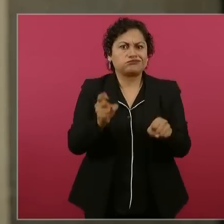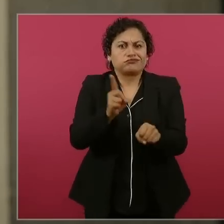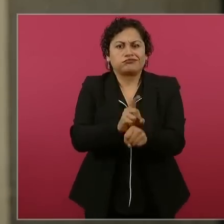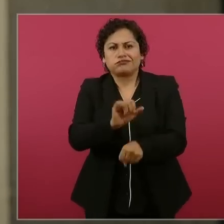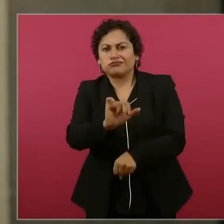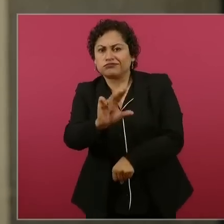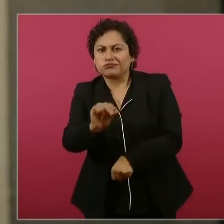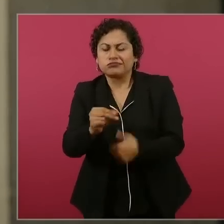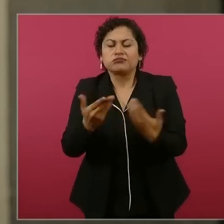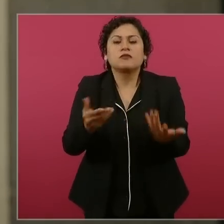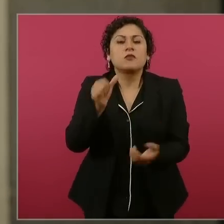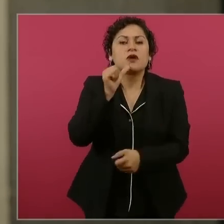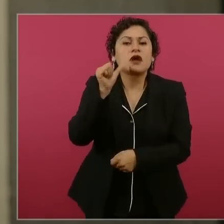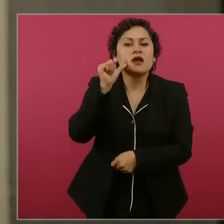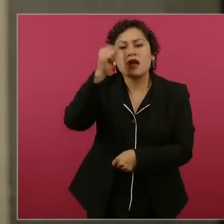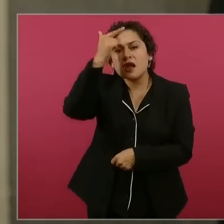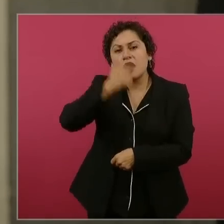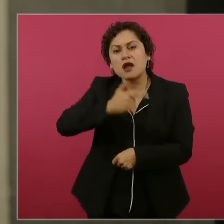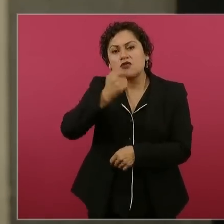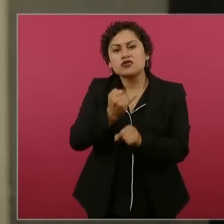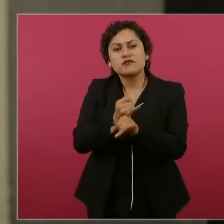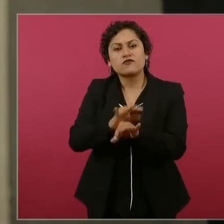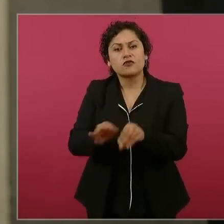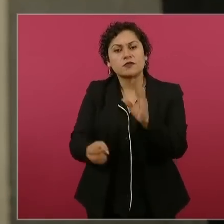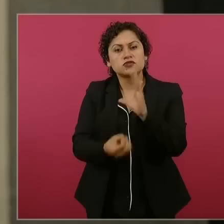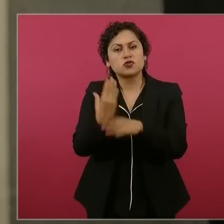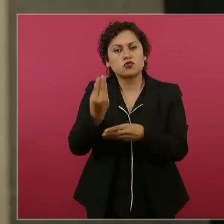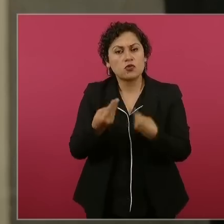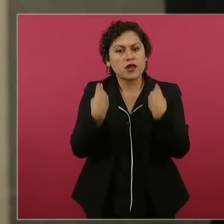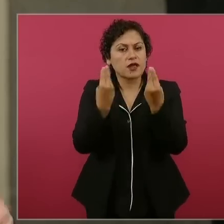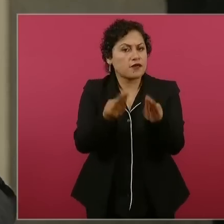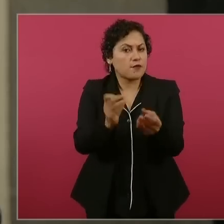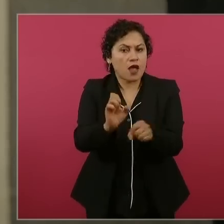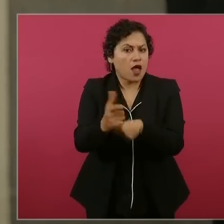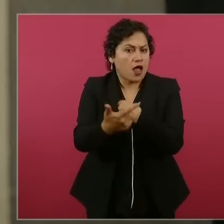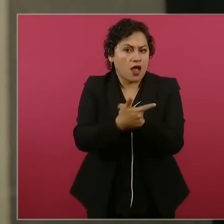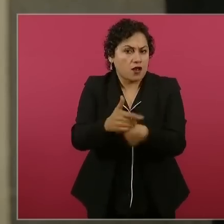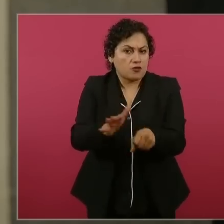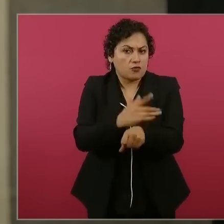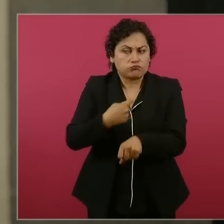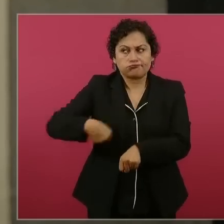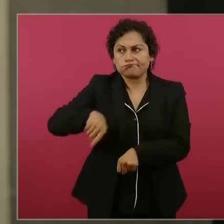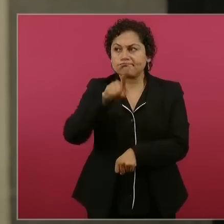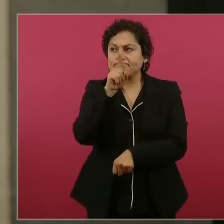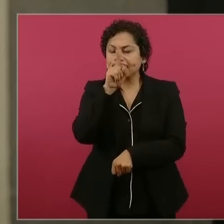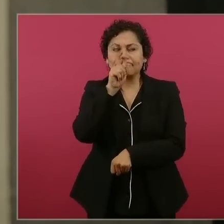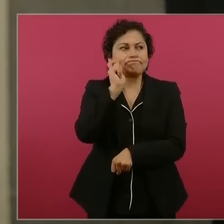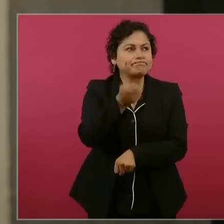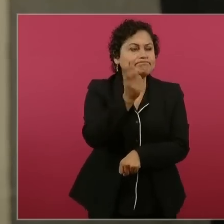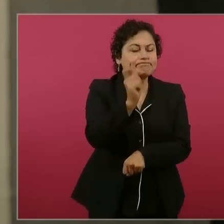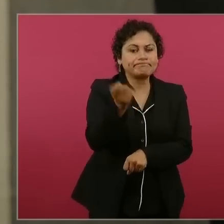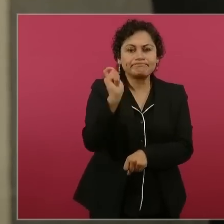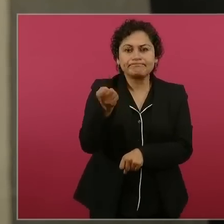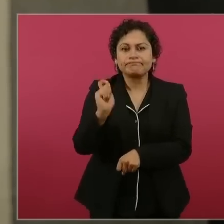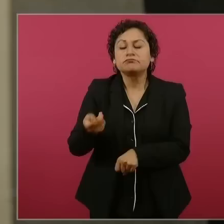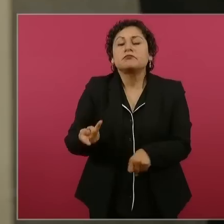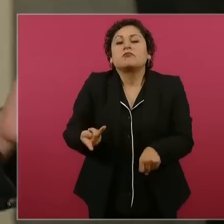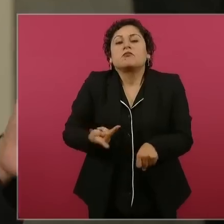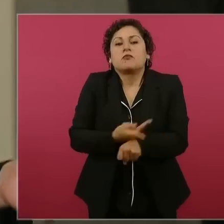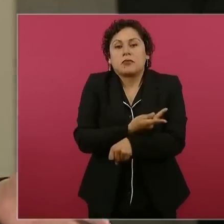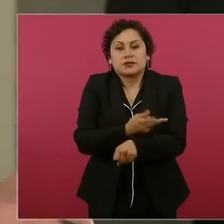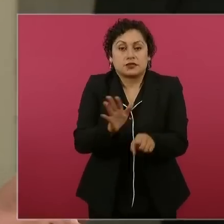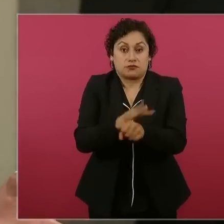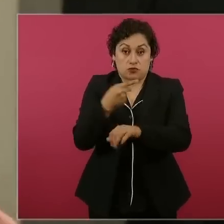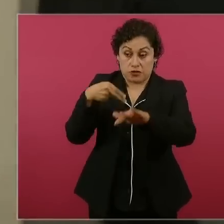hubo alguna información reciente, porque no se ha sabido qué fue lo que sucedió, además porque en